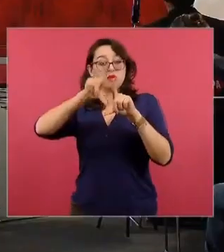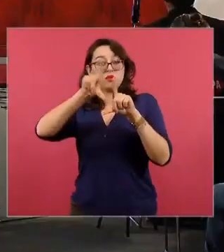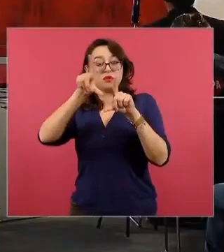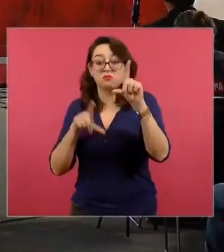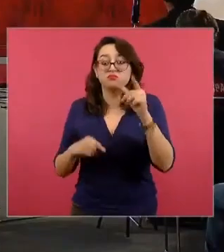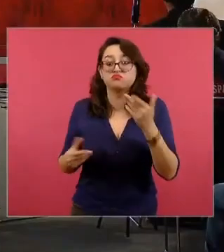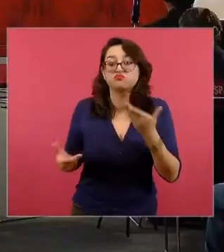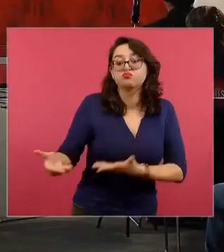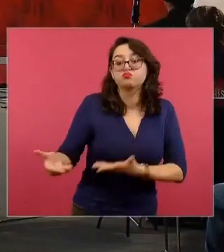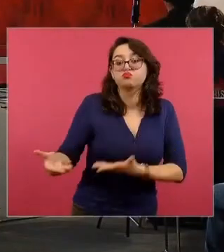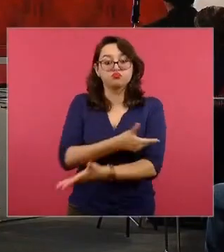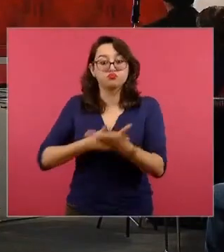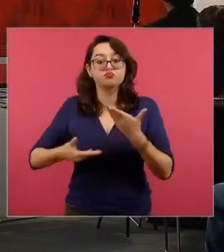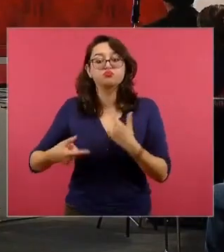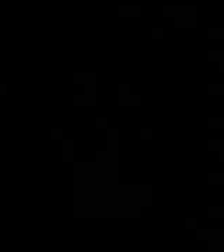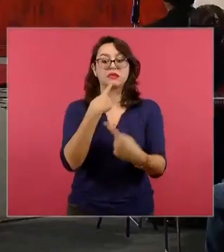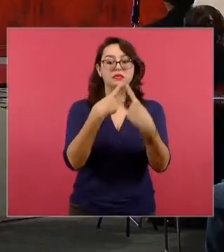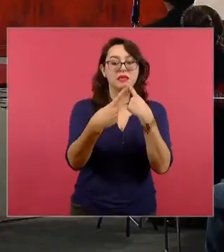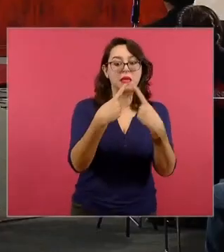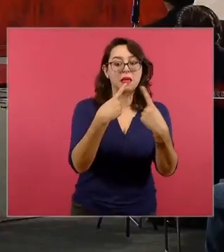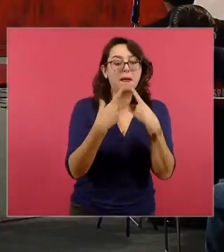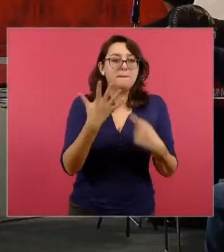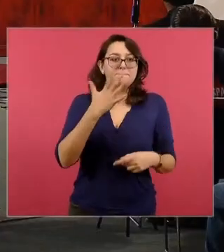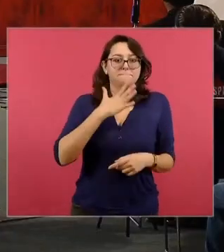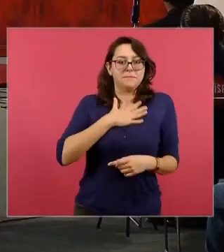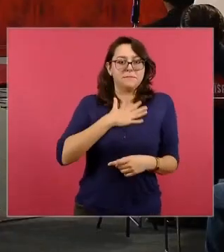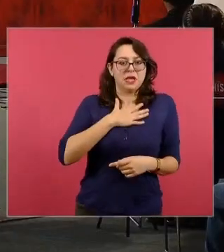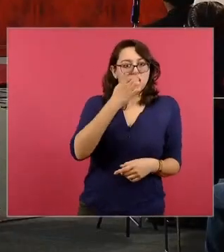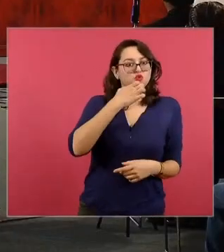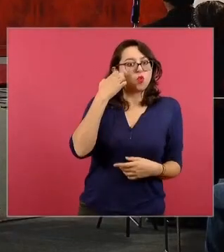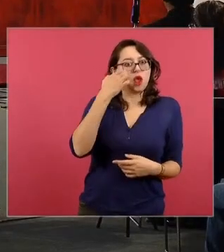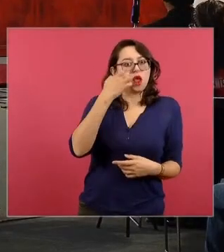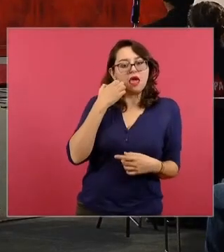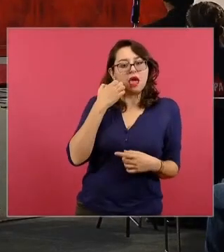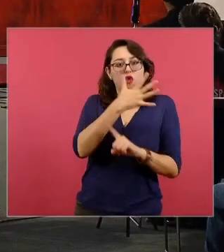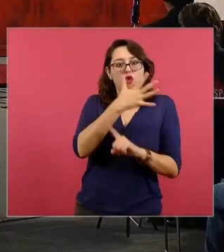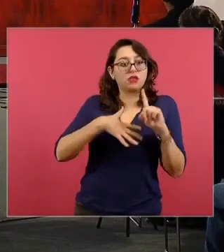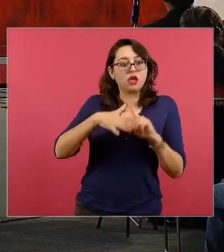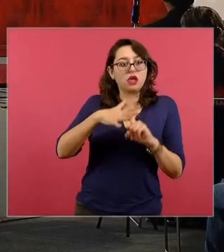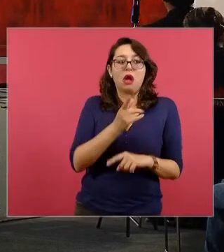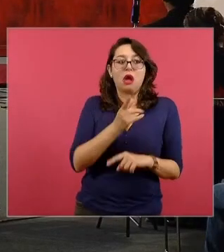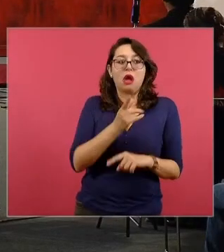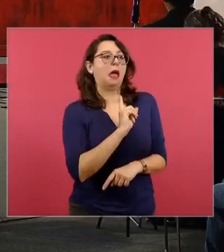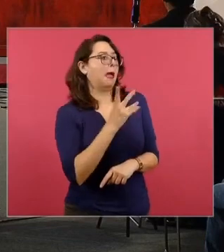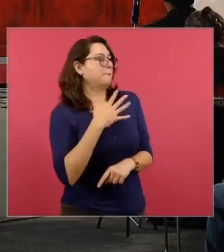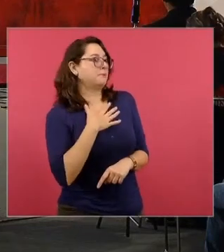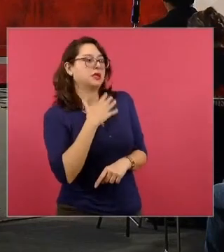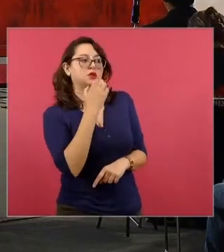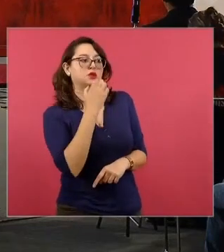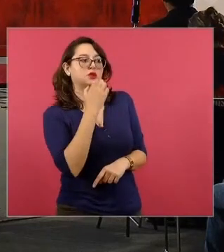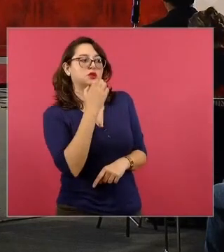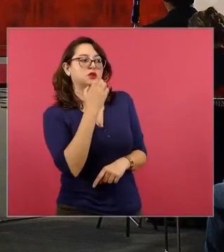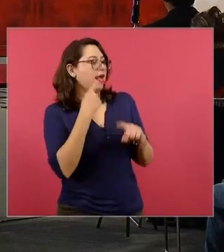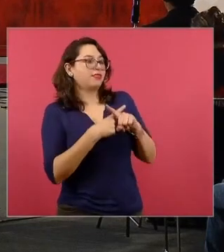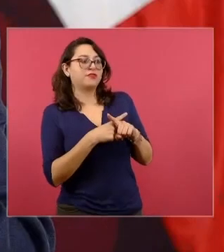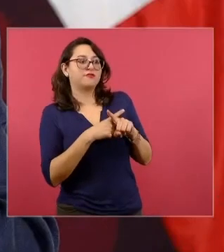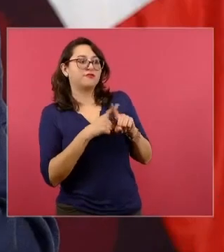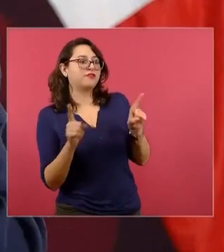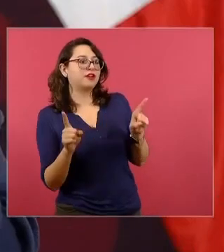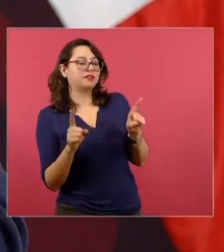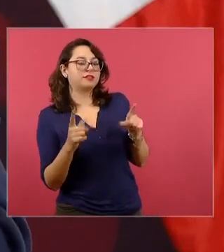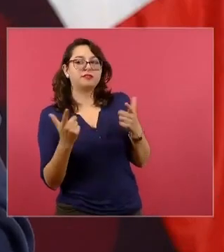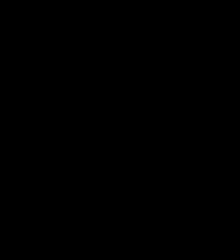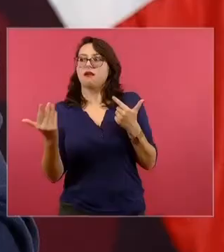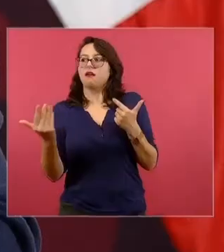escuela, de qué está pasando en el entorno de su escuela, de cómo están respondiendo los niños ante